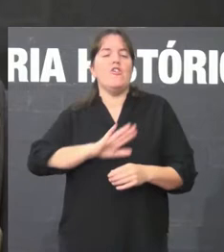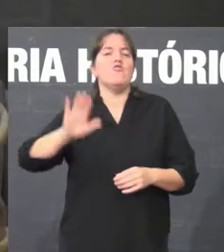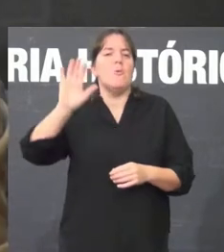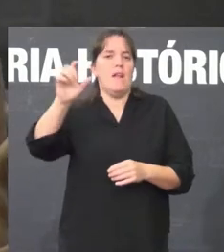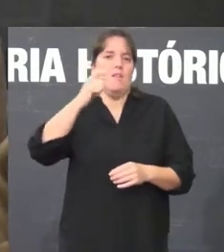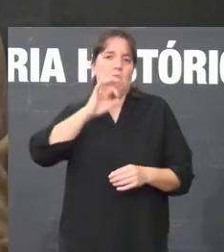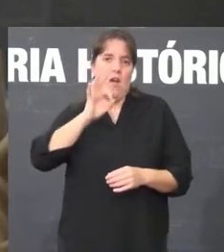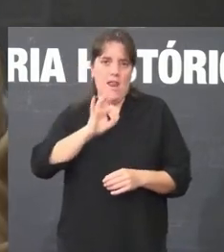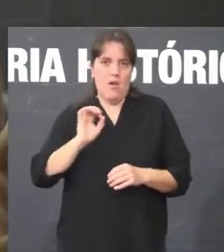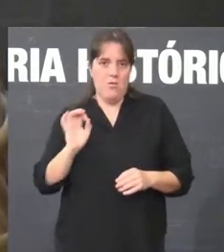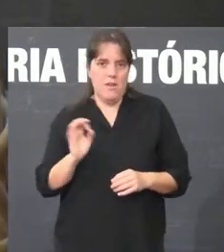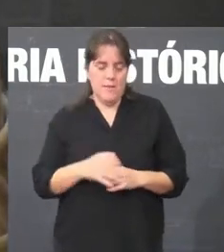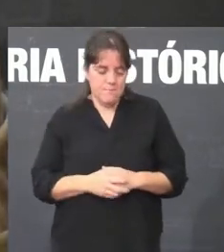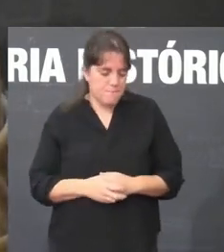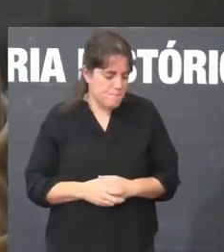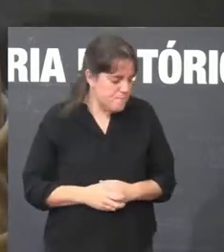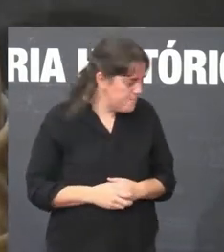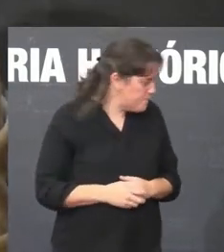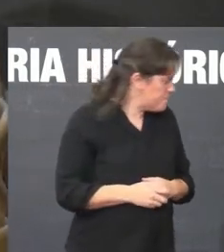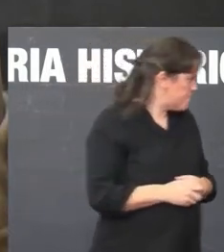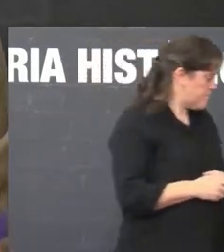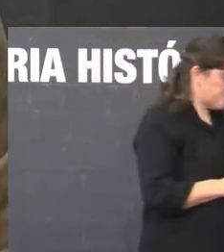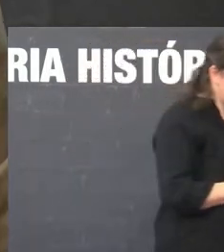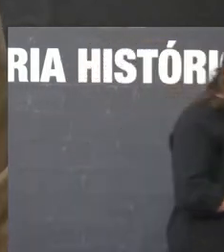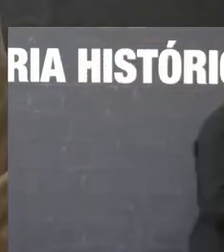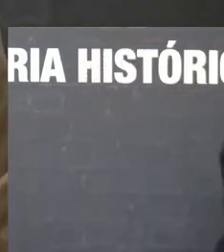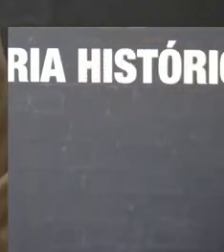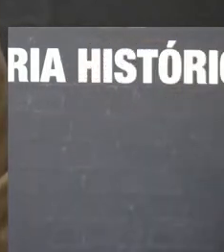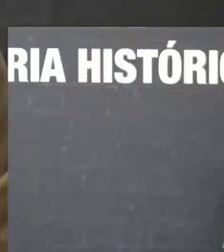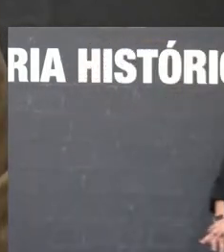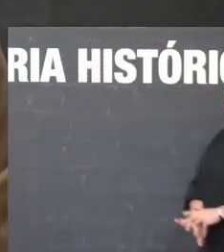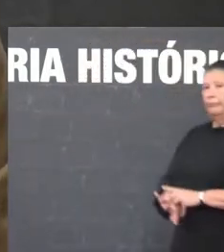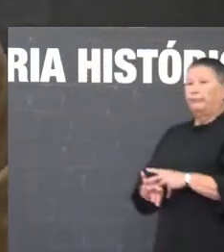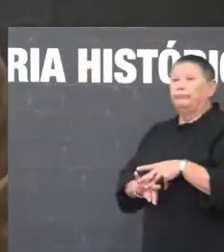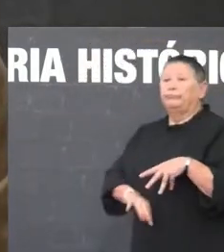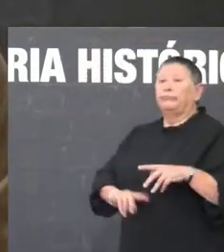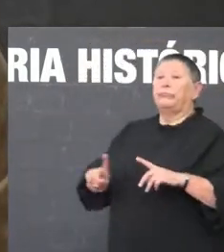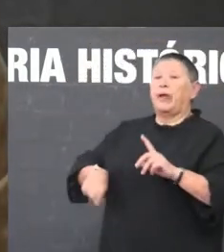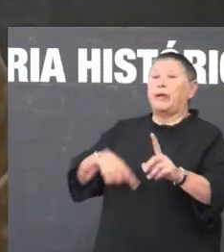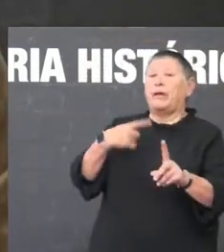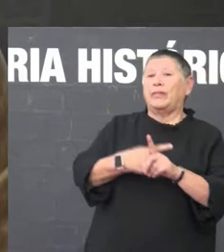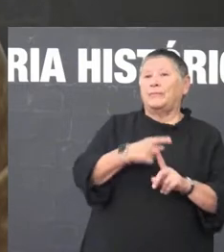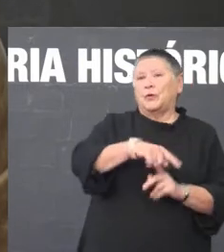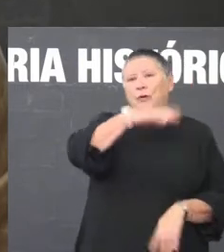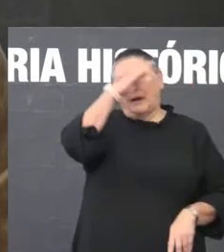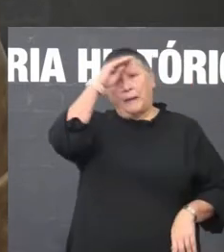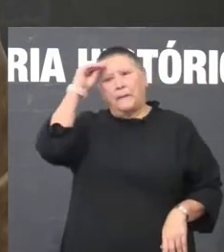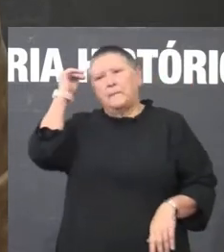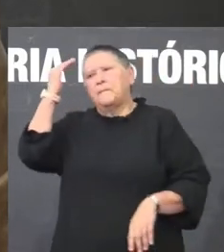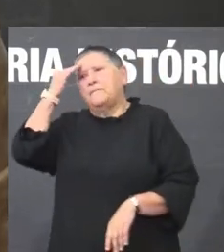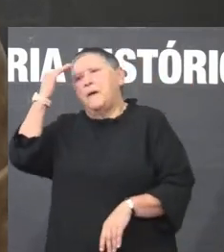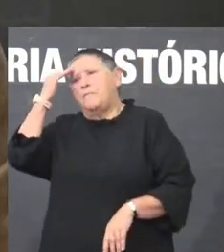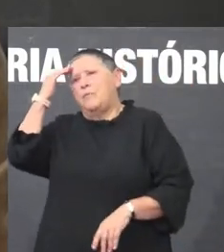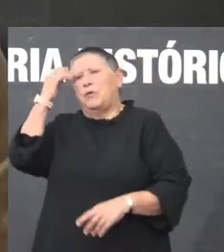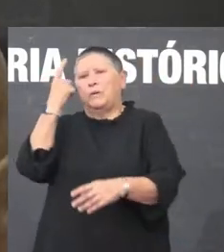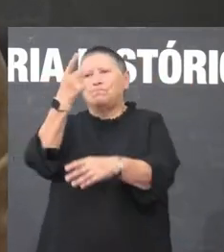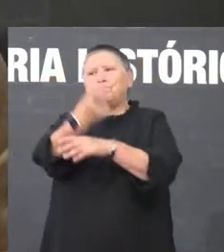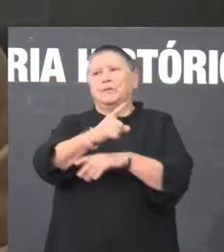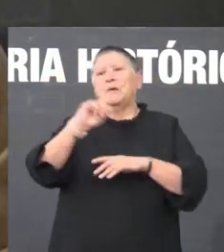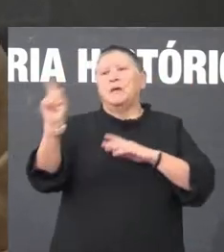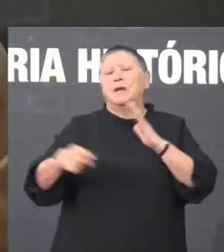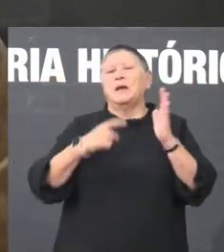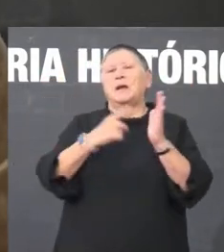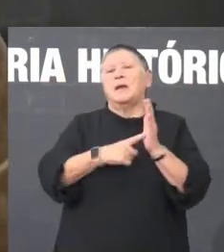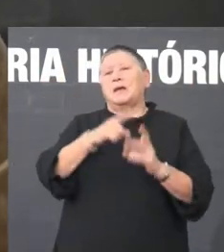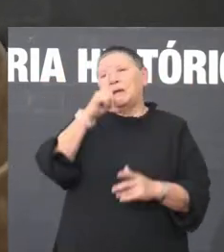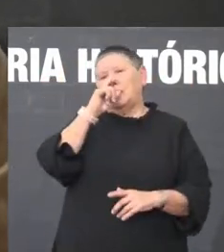no soberanismo galego. E aparte disso, a desmemoria decretada por lei que se impuxo a partir de 1975